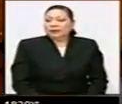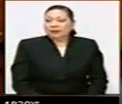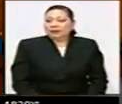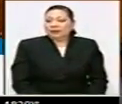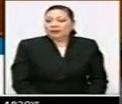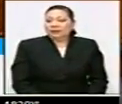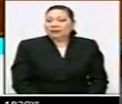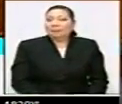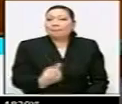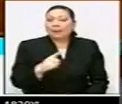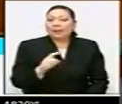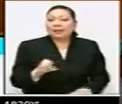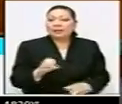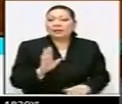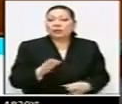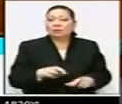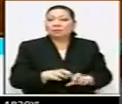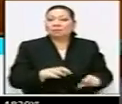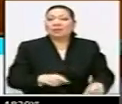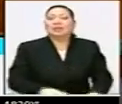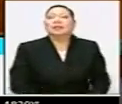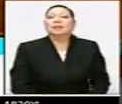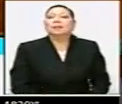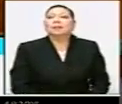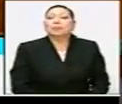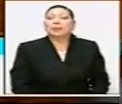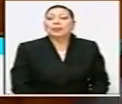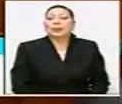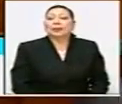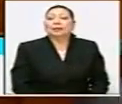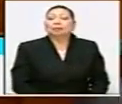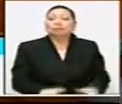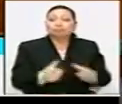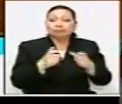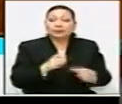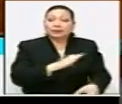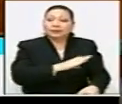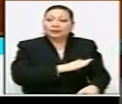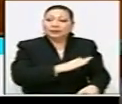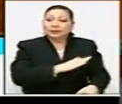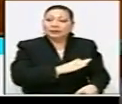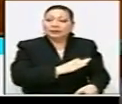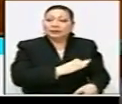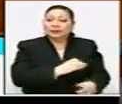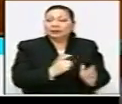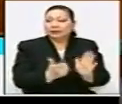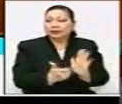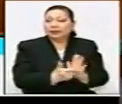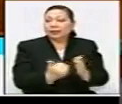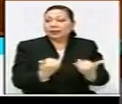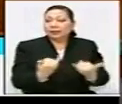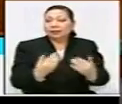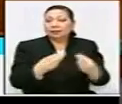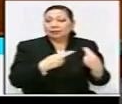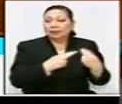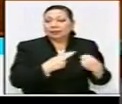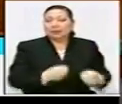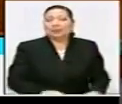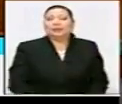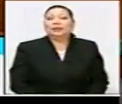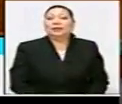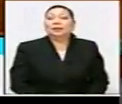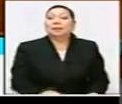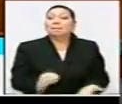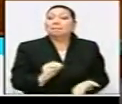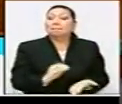Continúe. Para el ejercicio pleno del control, la fiscalización y la legislación a que estamos comprometidos.